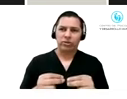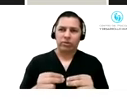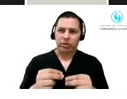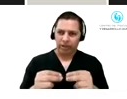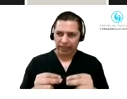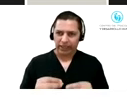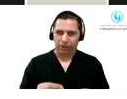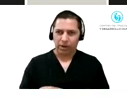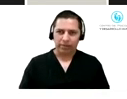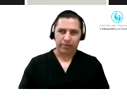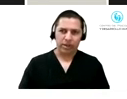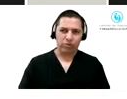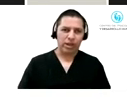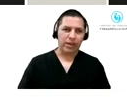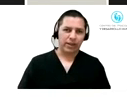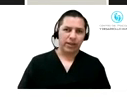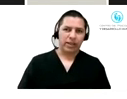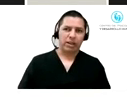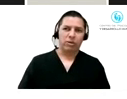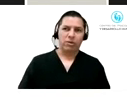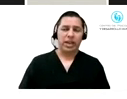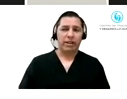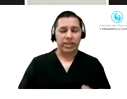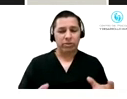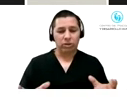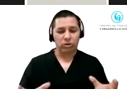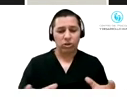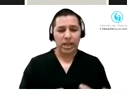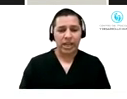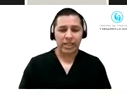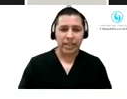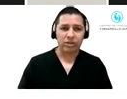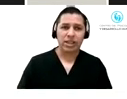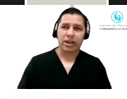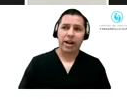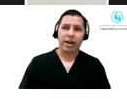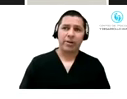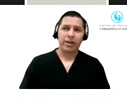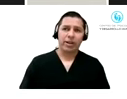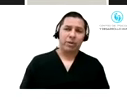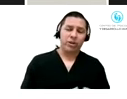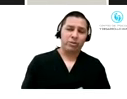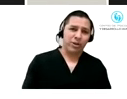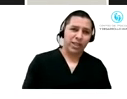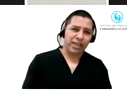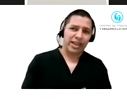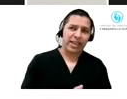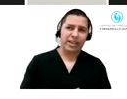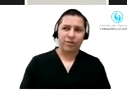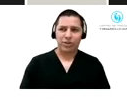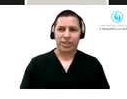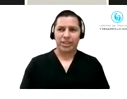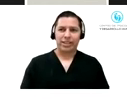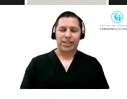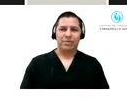relación desigual de alguna manera, a veces cuando los dos llegan cansados del trabajo, pero yo espero que sea ella